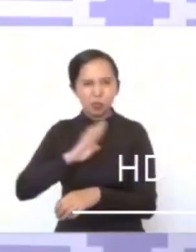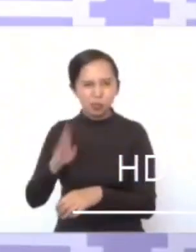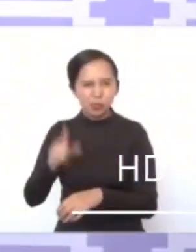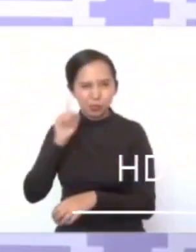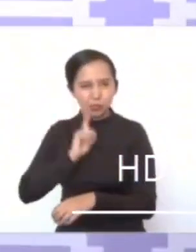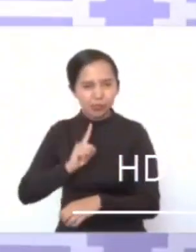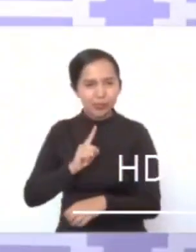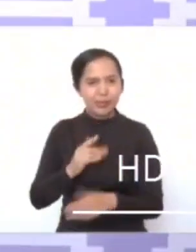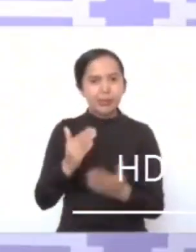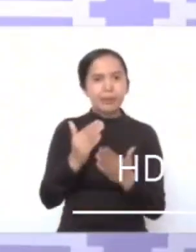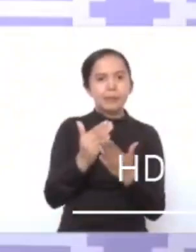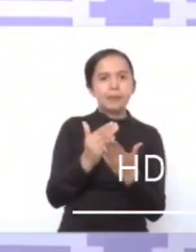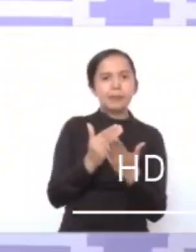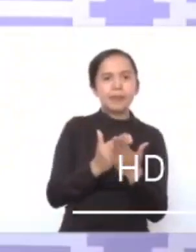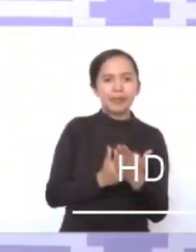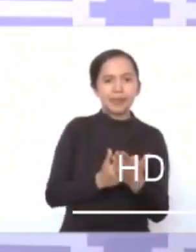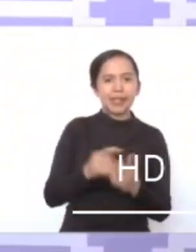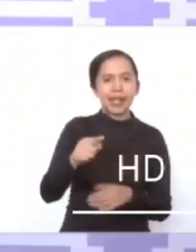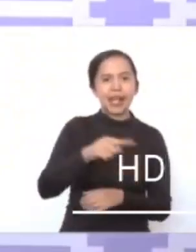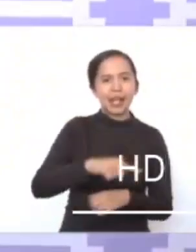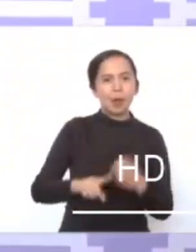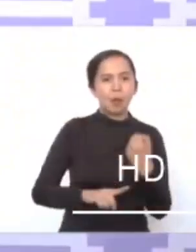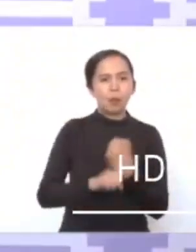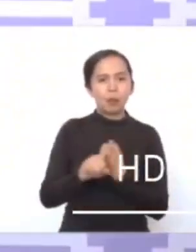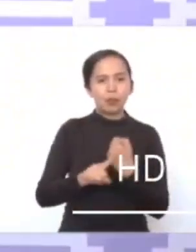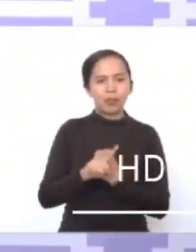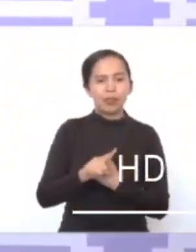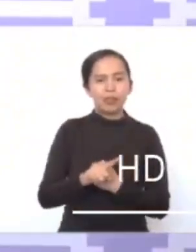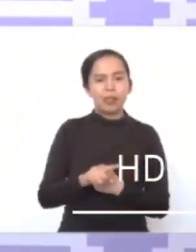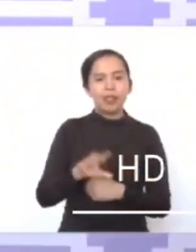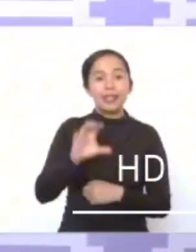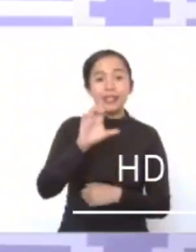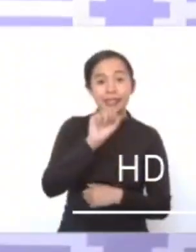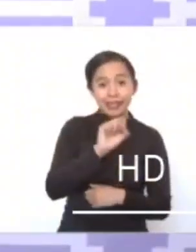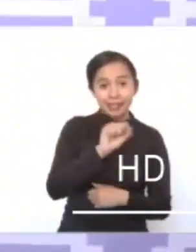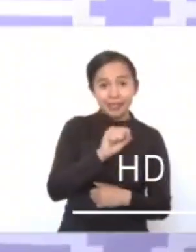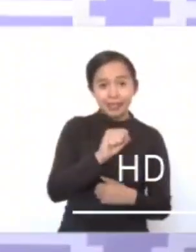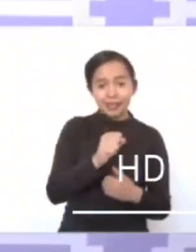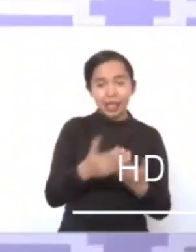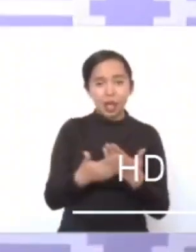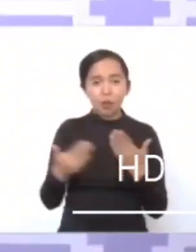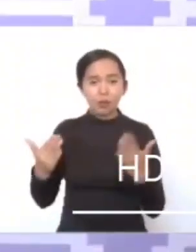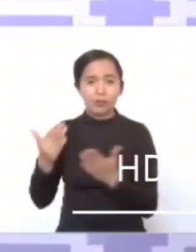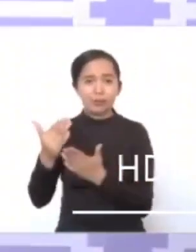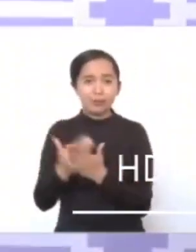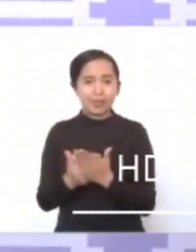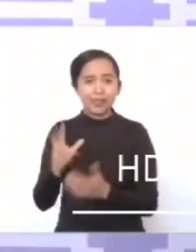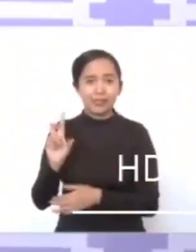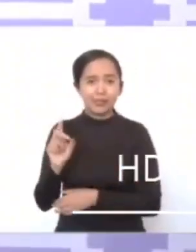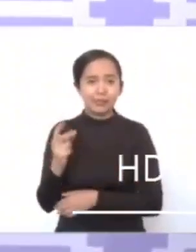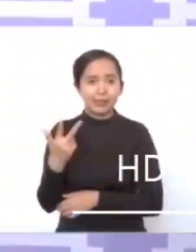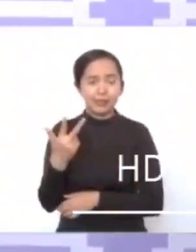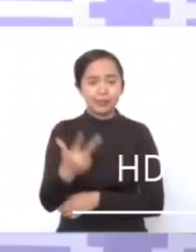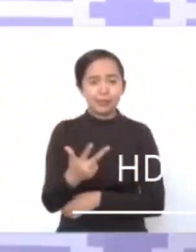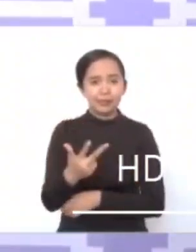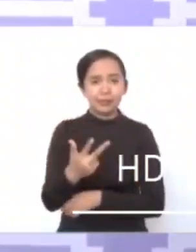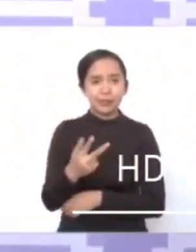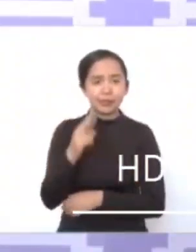disminuyó el número de víctimas de 60 a 38. Y una